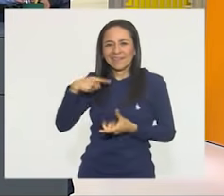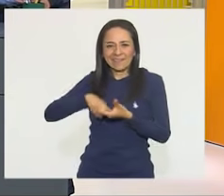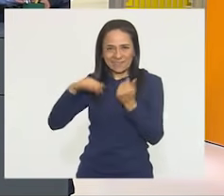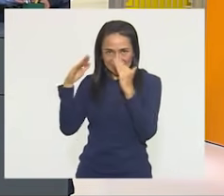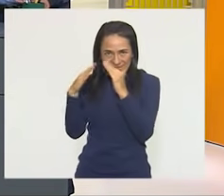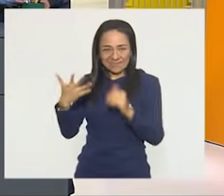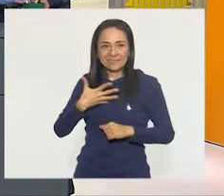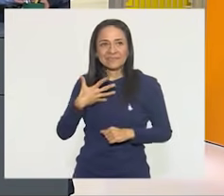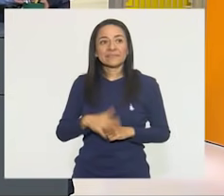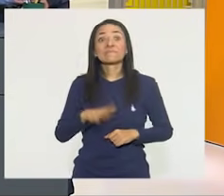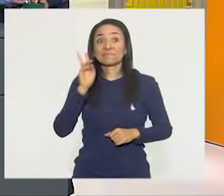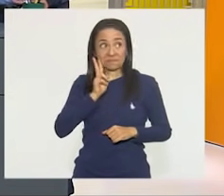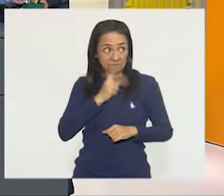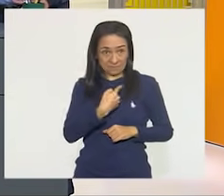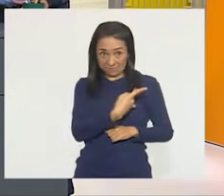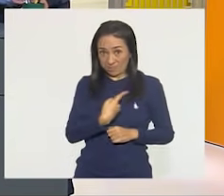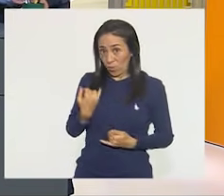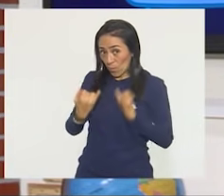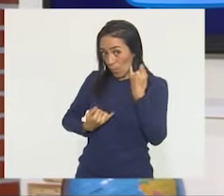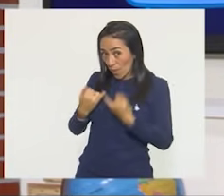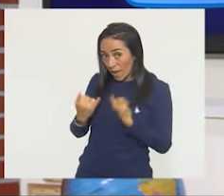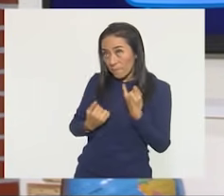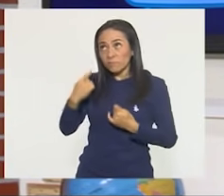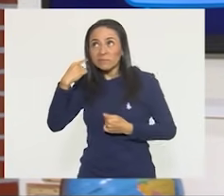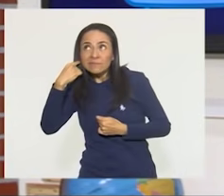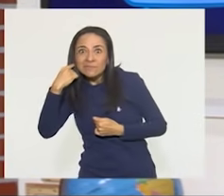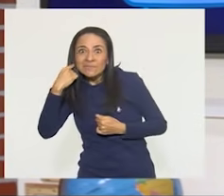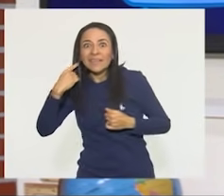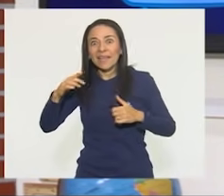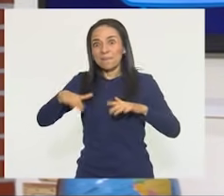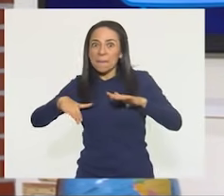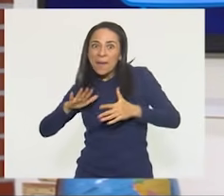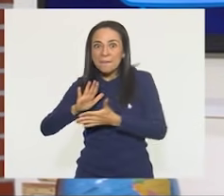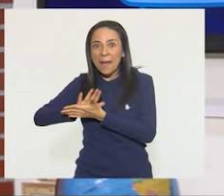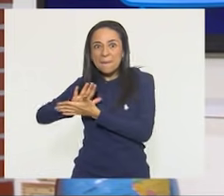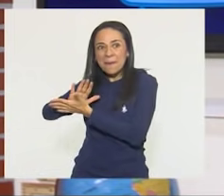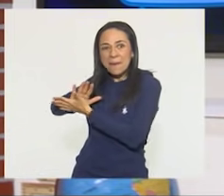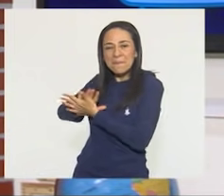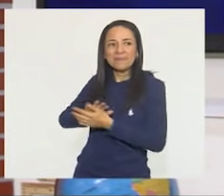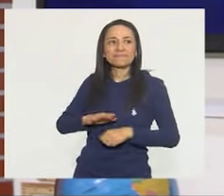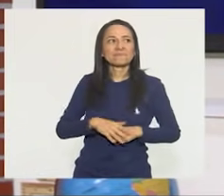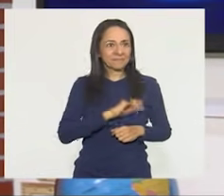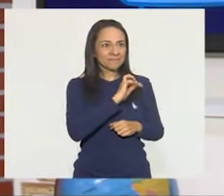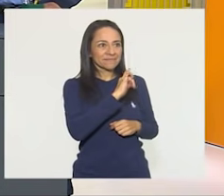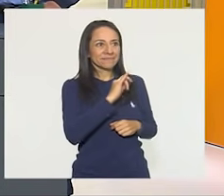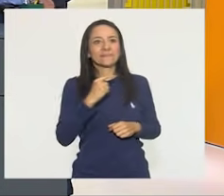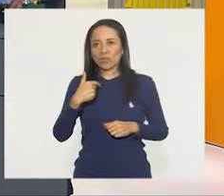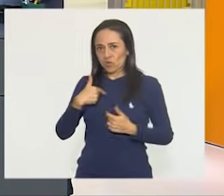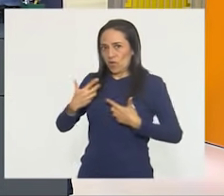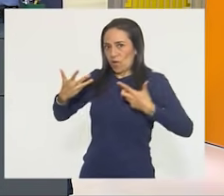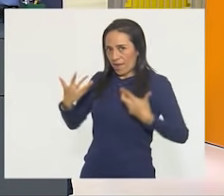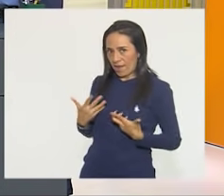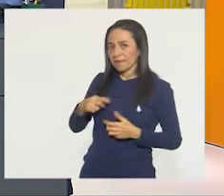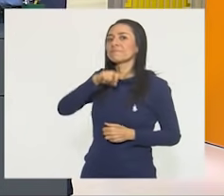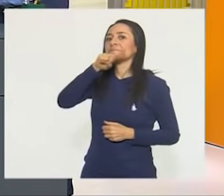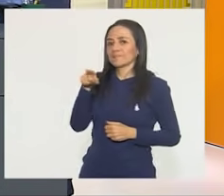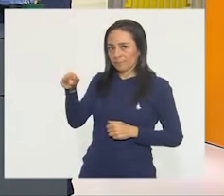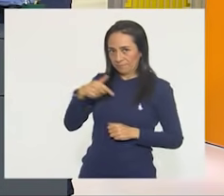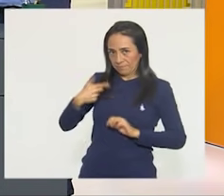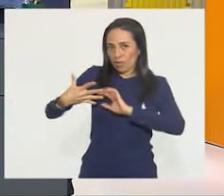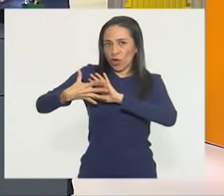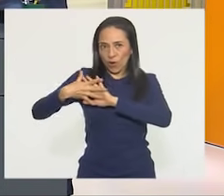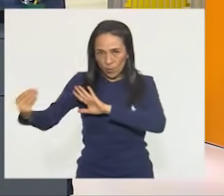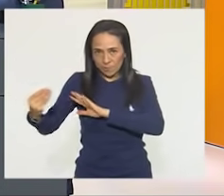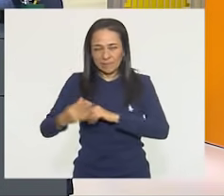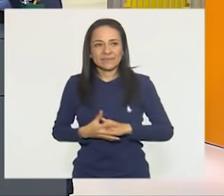ritmos? ¿Te gustaría? Excelente, sí. Bueno, ahora yo voy a comenzar con este reto. Y tú le vas a seguir. Yo entro. Ok. Yo voy a ocupar